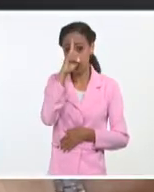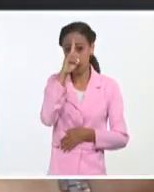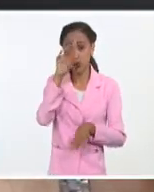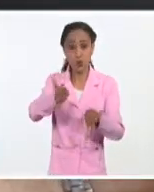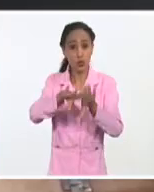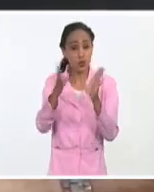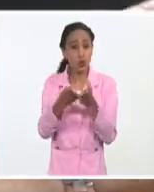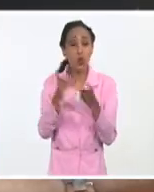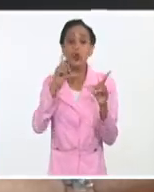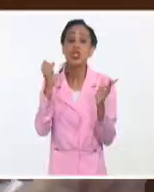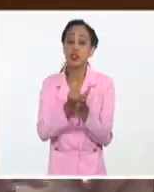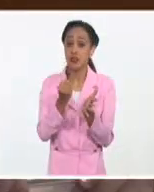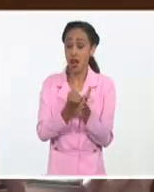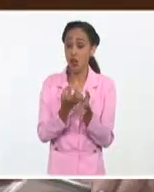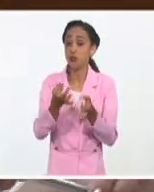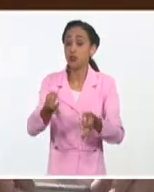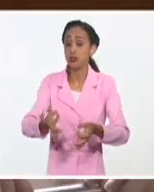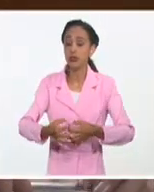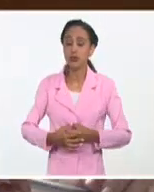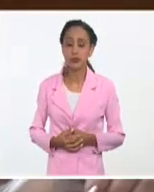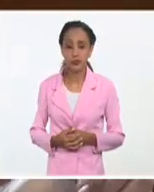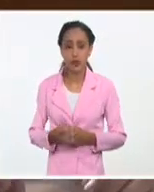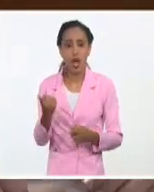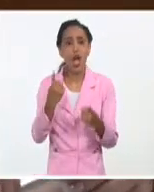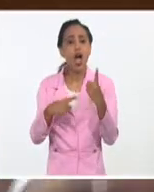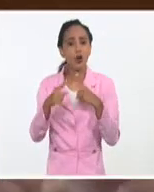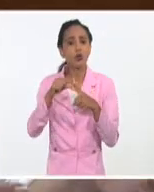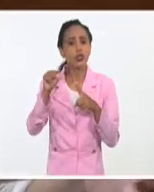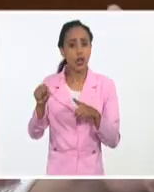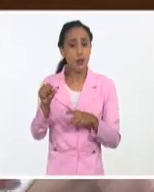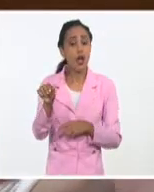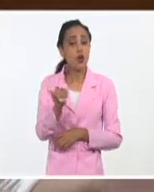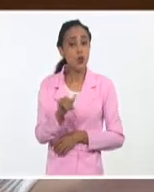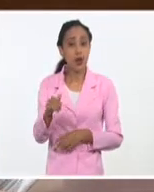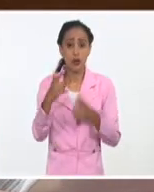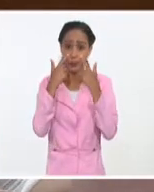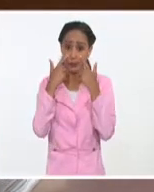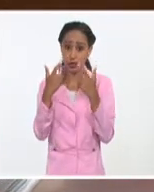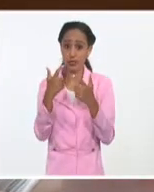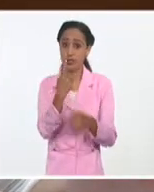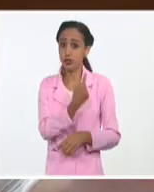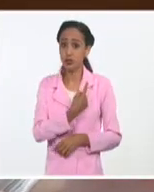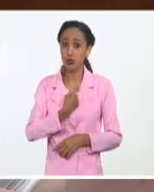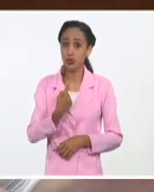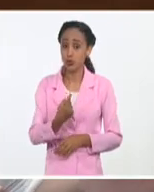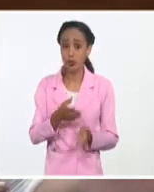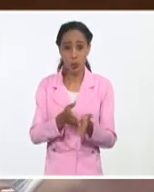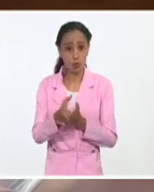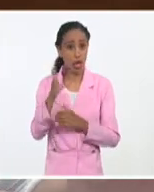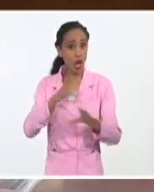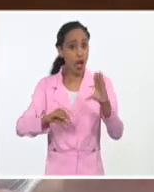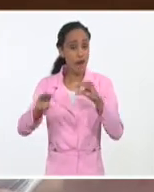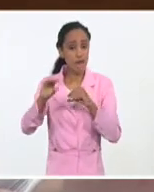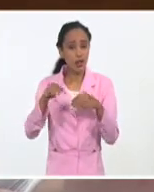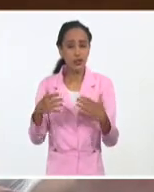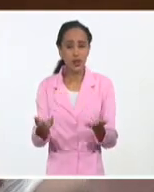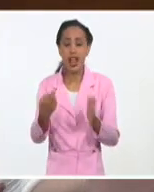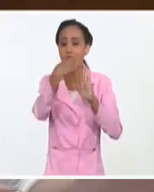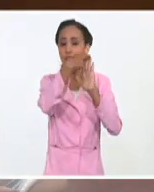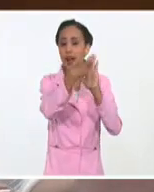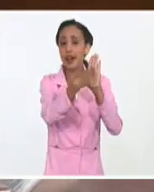cursos. Hay un tema que nos interesa mucho y vamos a seguir dándole, por supuesto, cobertura quizás, son las